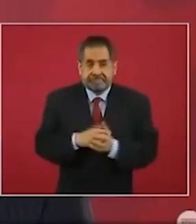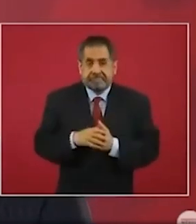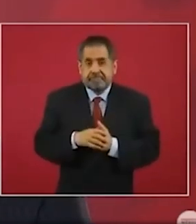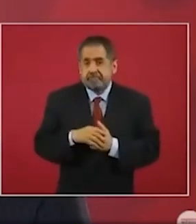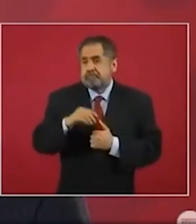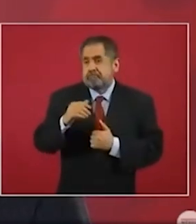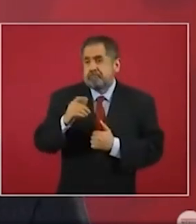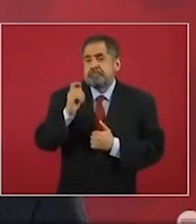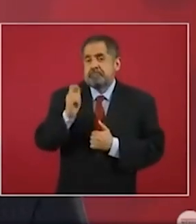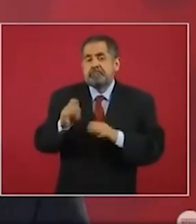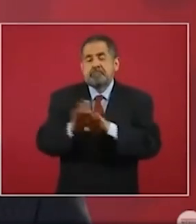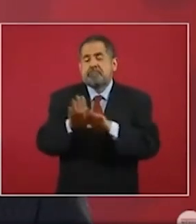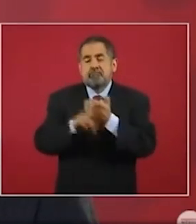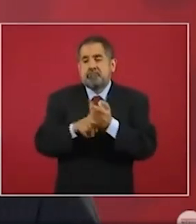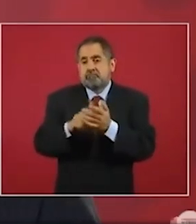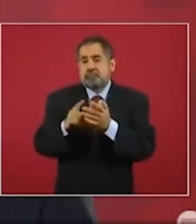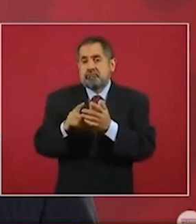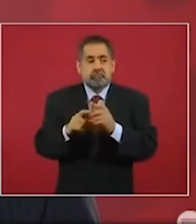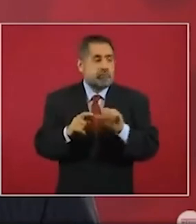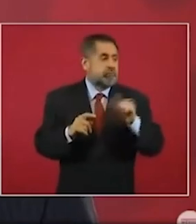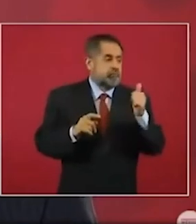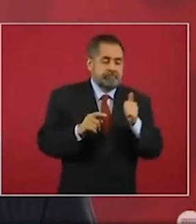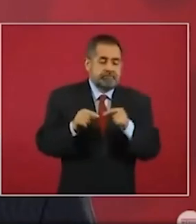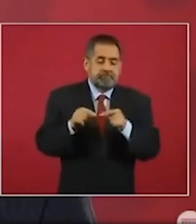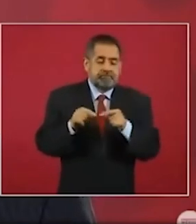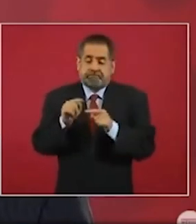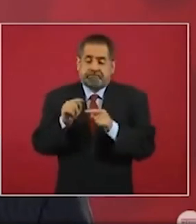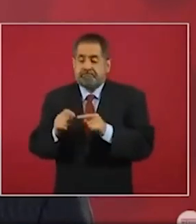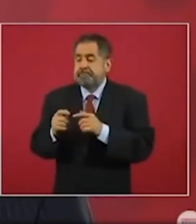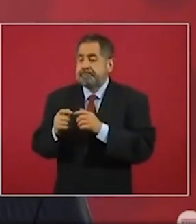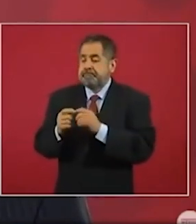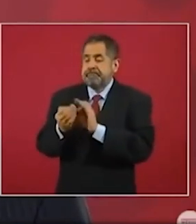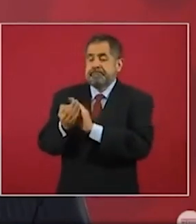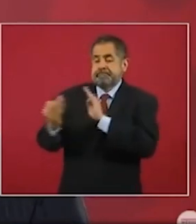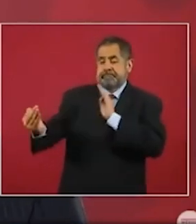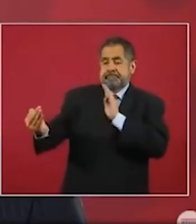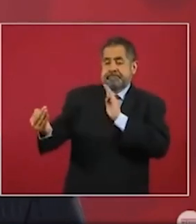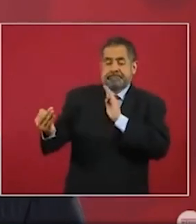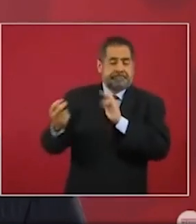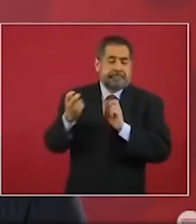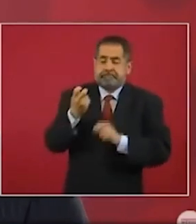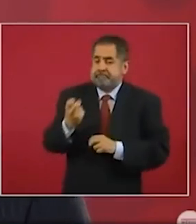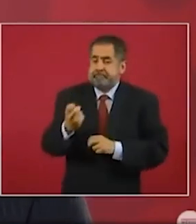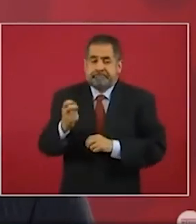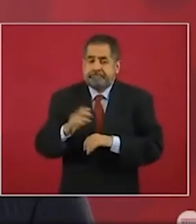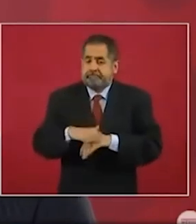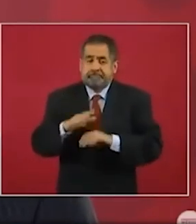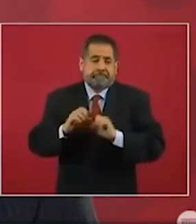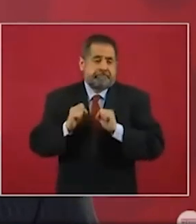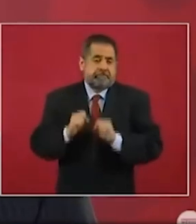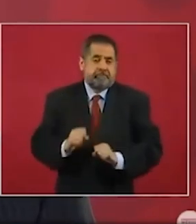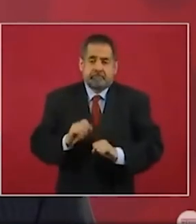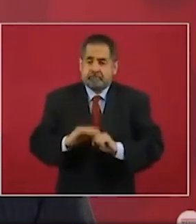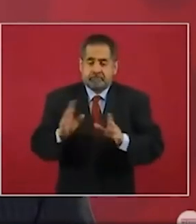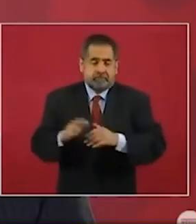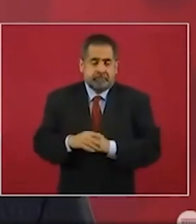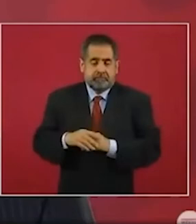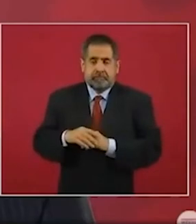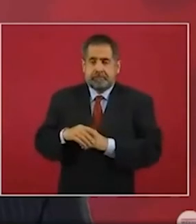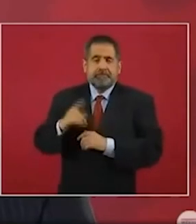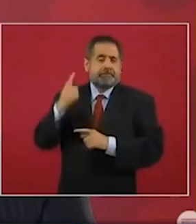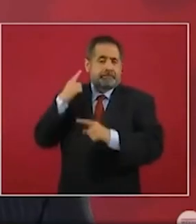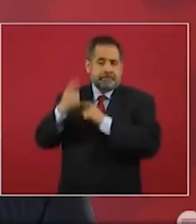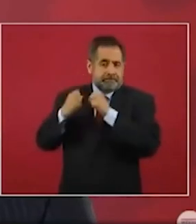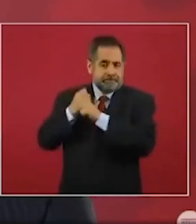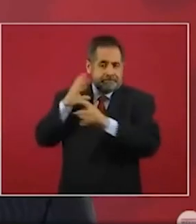más fórmula que mantenernos a sana distancia. Y la sana distancia, como lo hemos dicho todo el año,